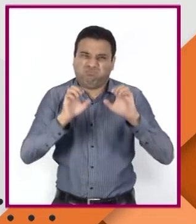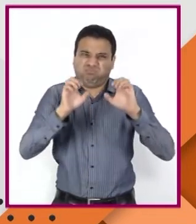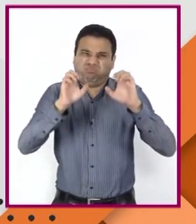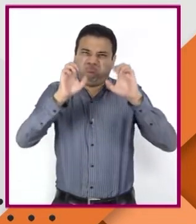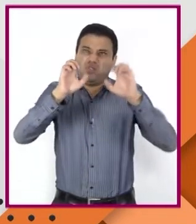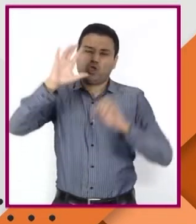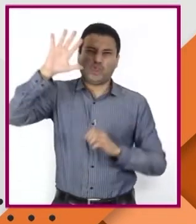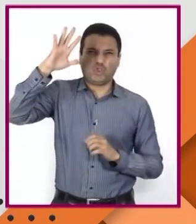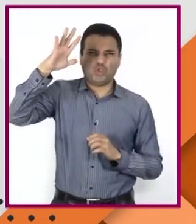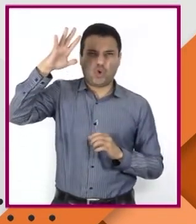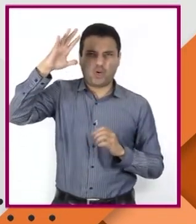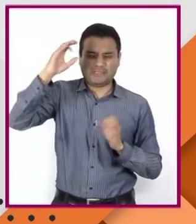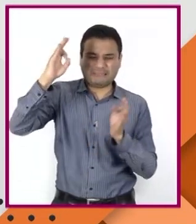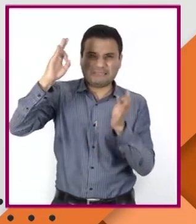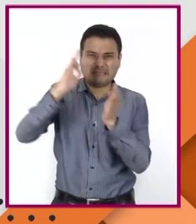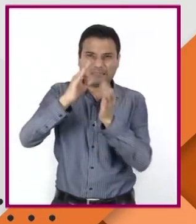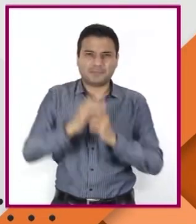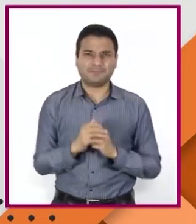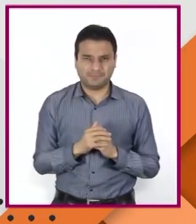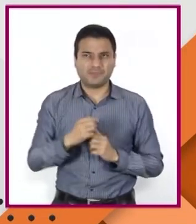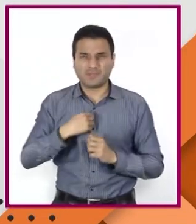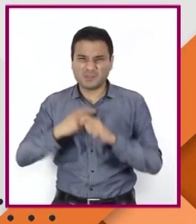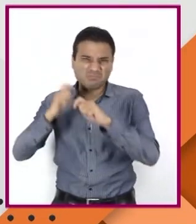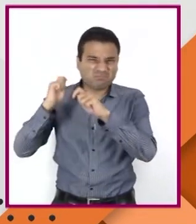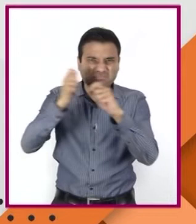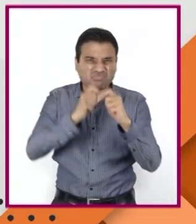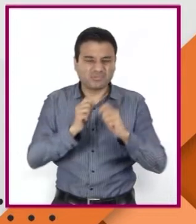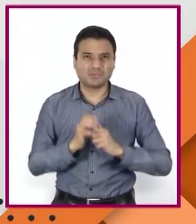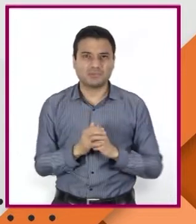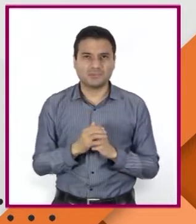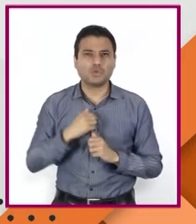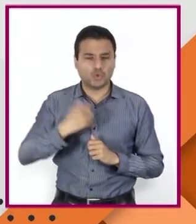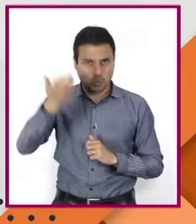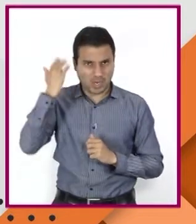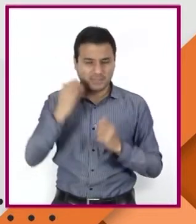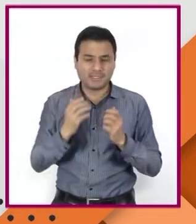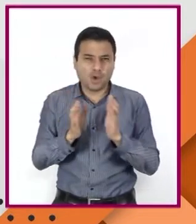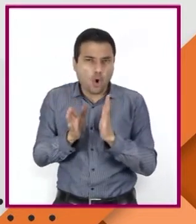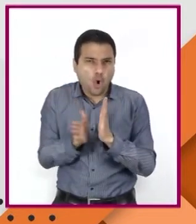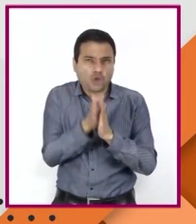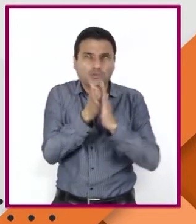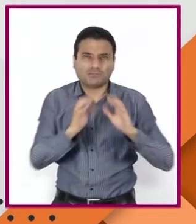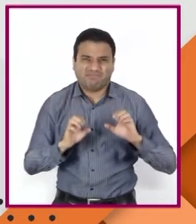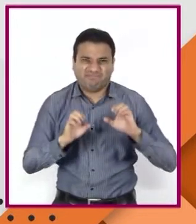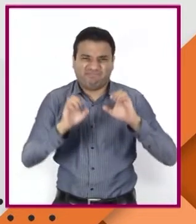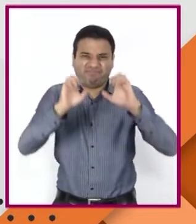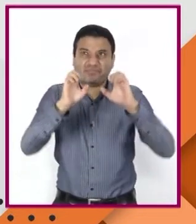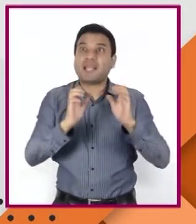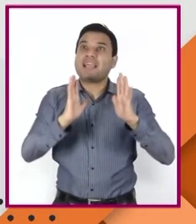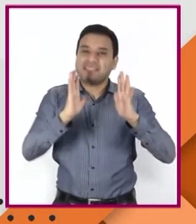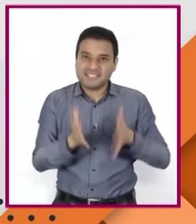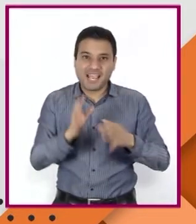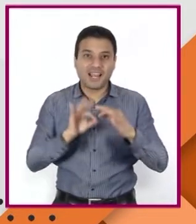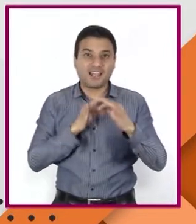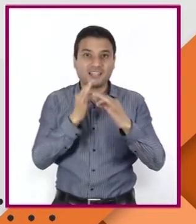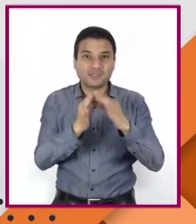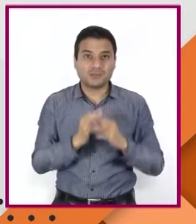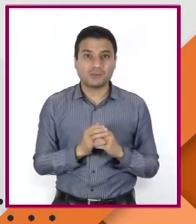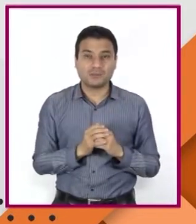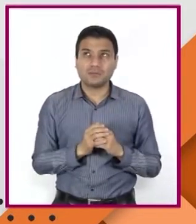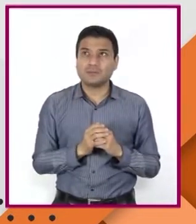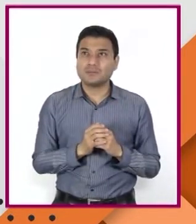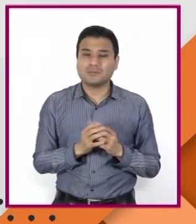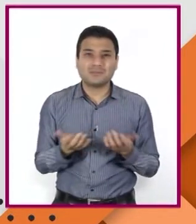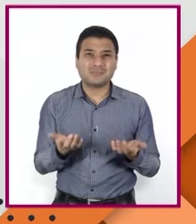ladrillo y remache y cal. Una vez construyó una torre y ahora que está hecha, hermano,